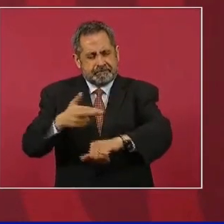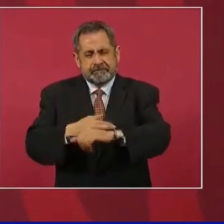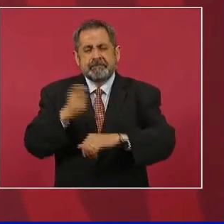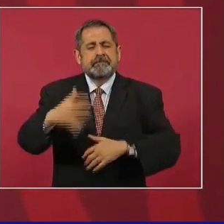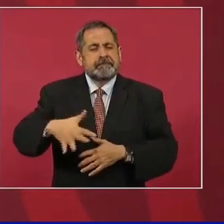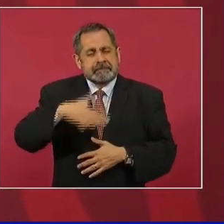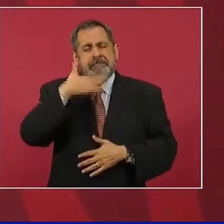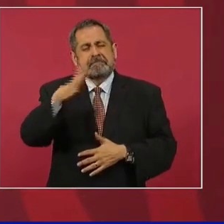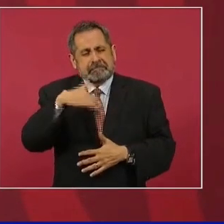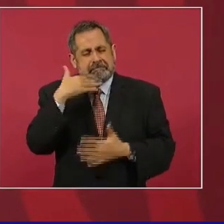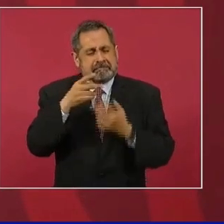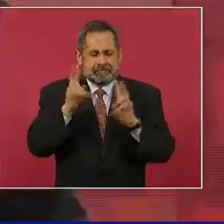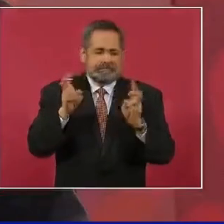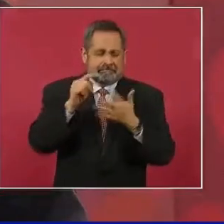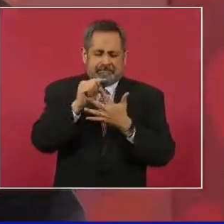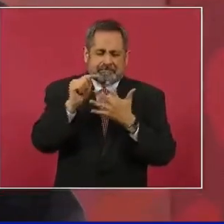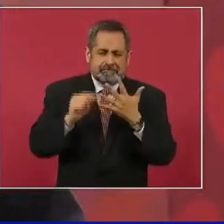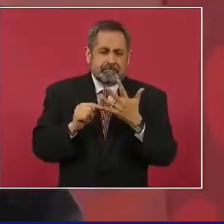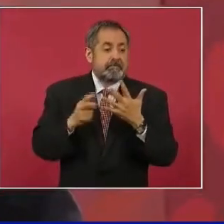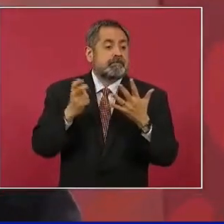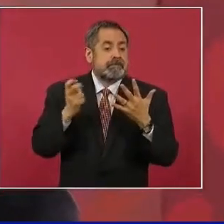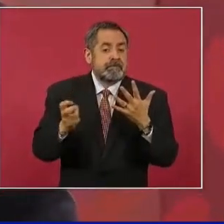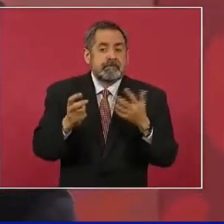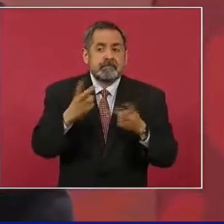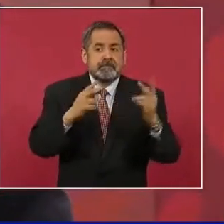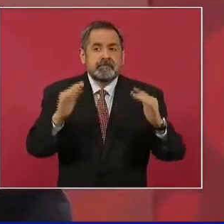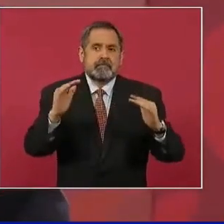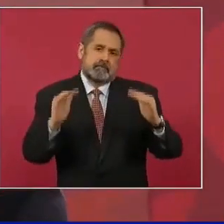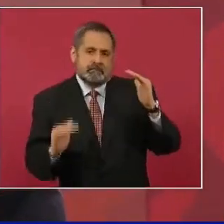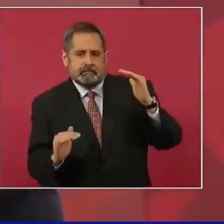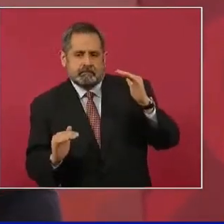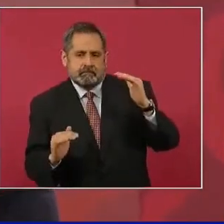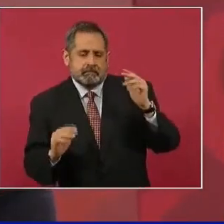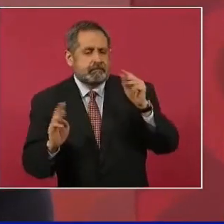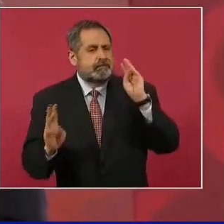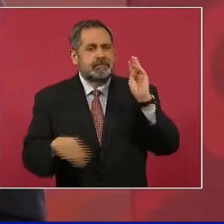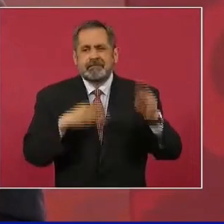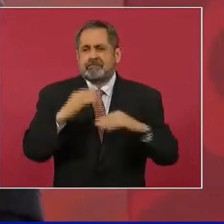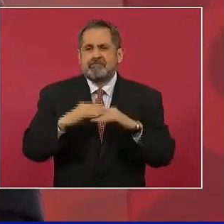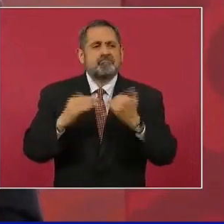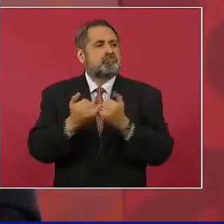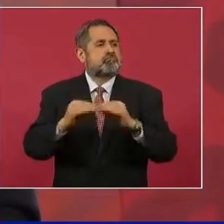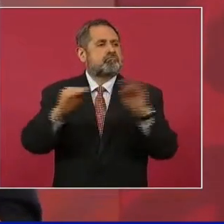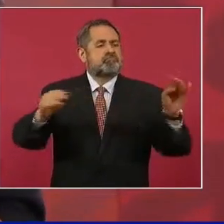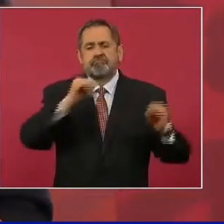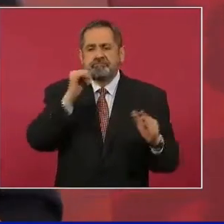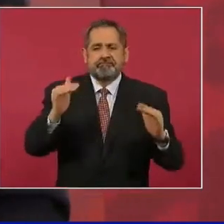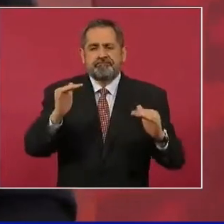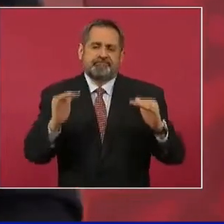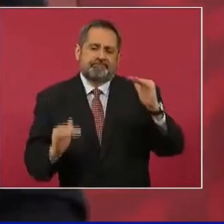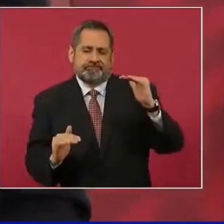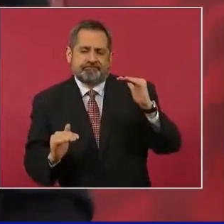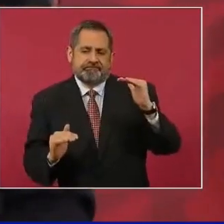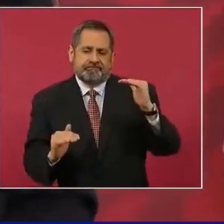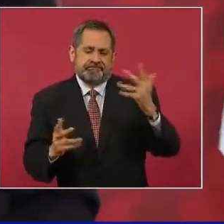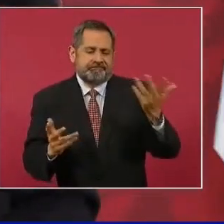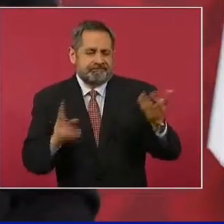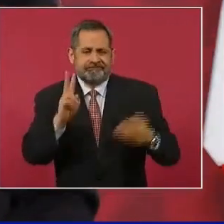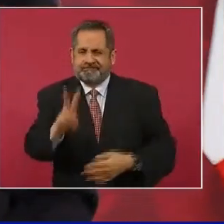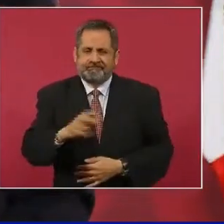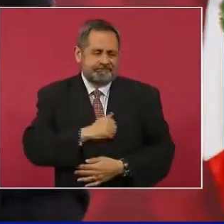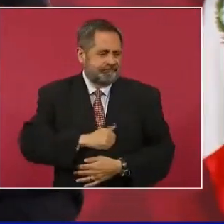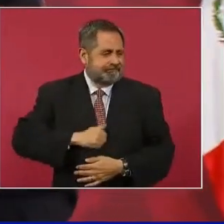corrupción que produce desigualdad en el mundo. Vivimos, desgraciadamente, en un mundo